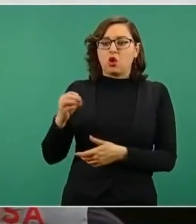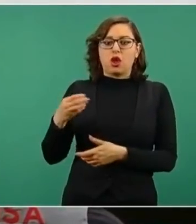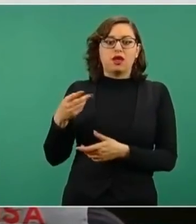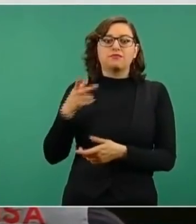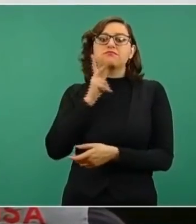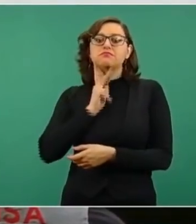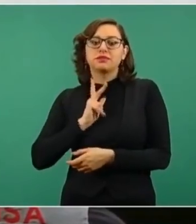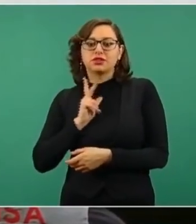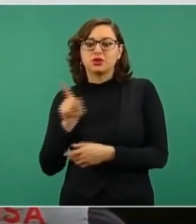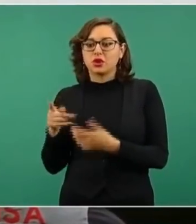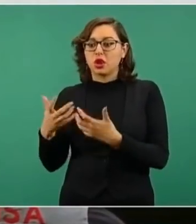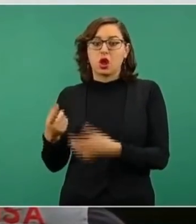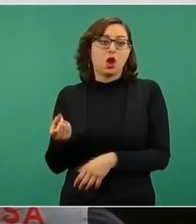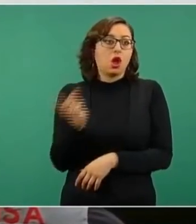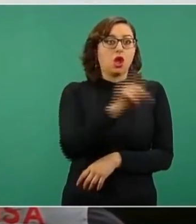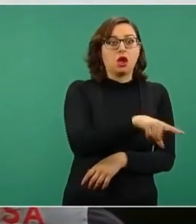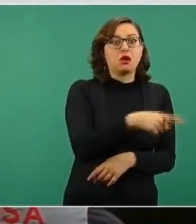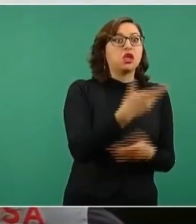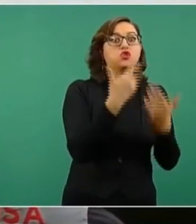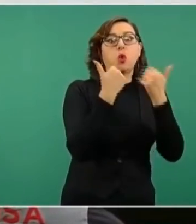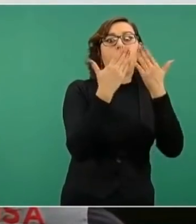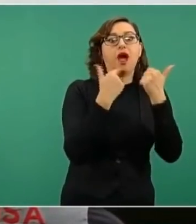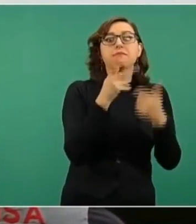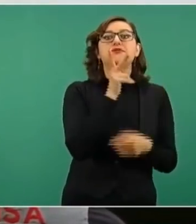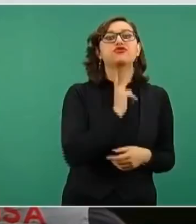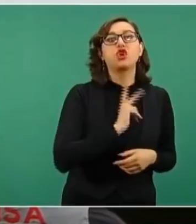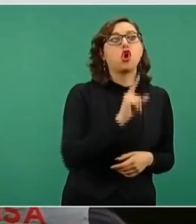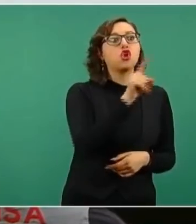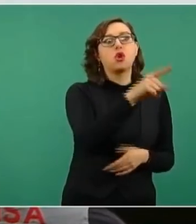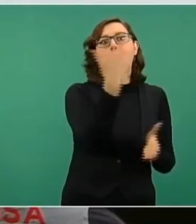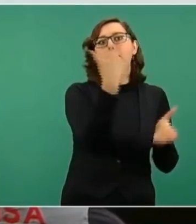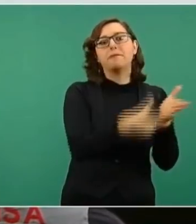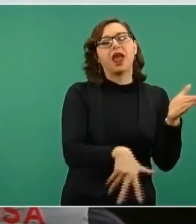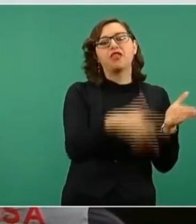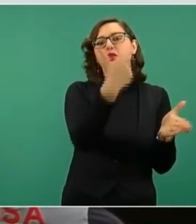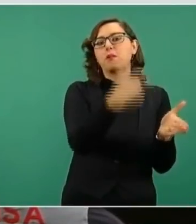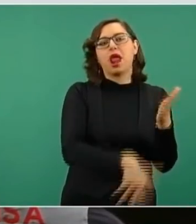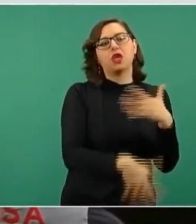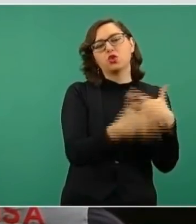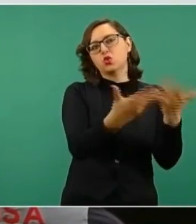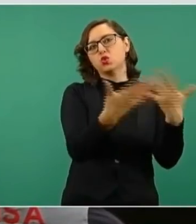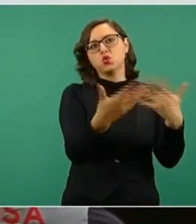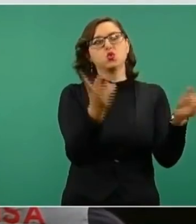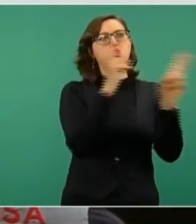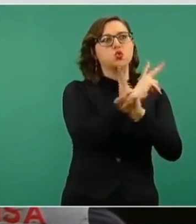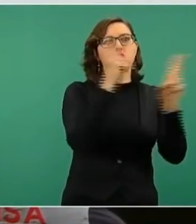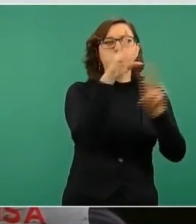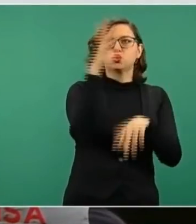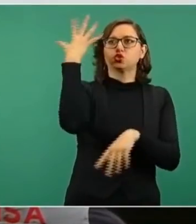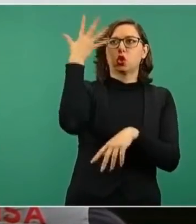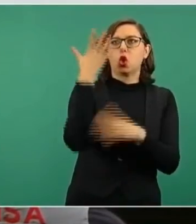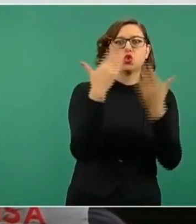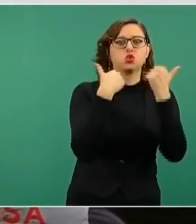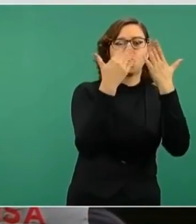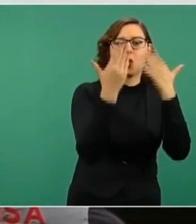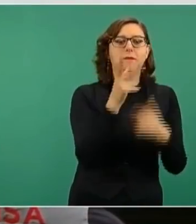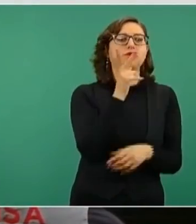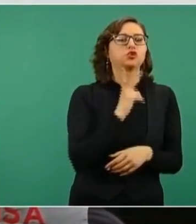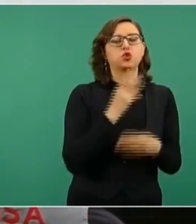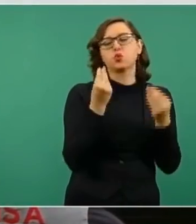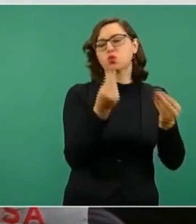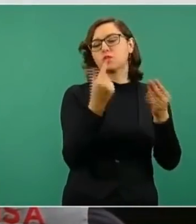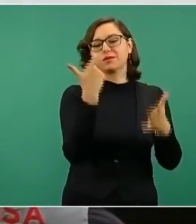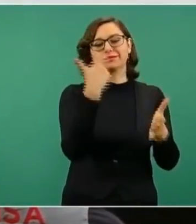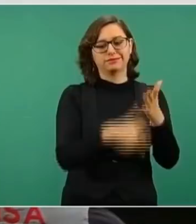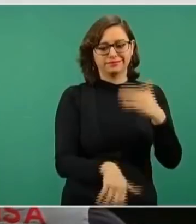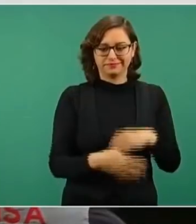variable es cero. Es baratísima, ¿no? Esa energía es la que contribuye a bajar las tarifas del país. Pues no es verdad,